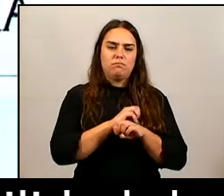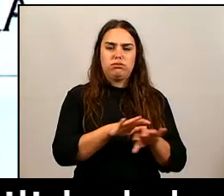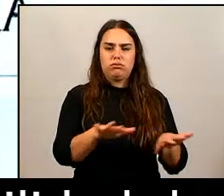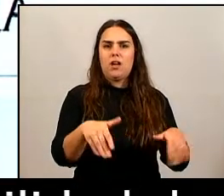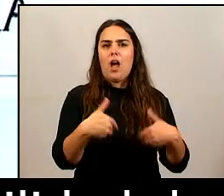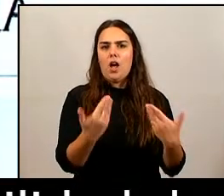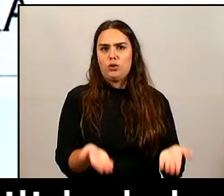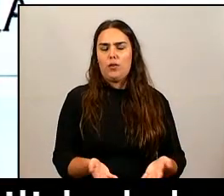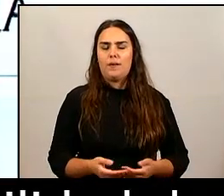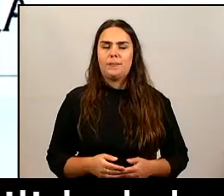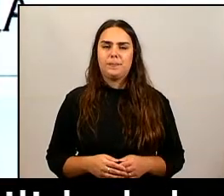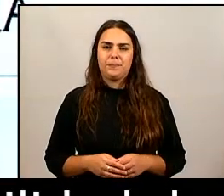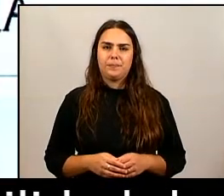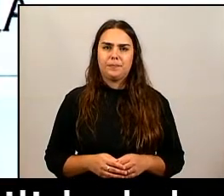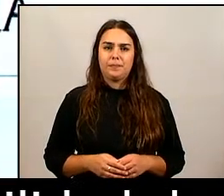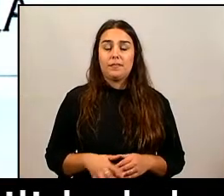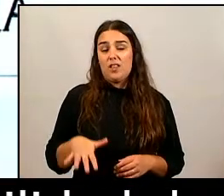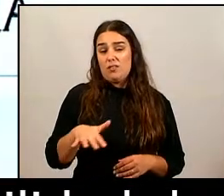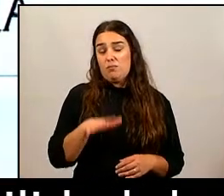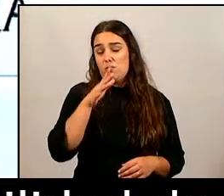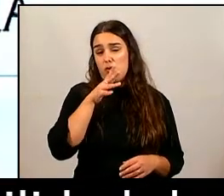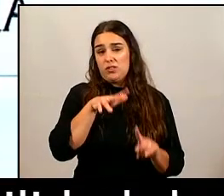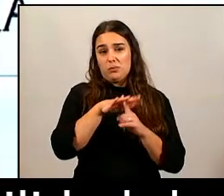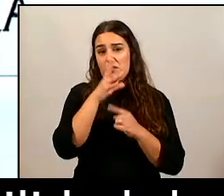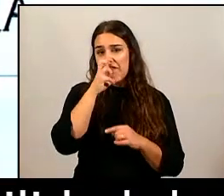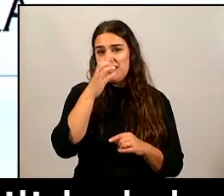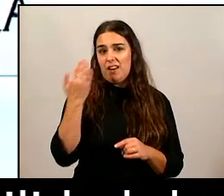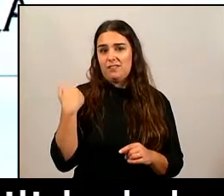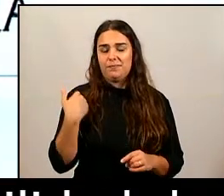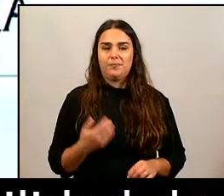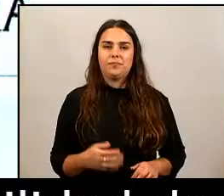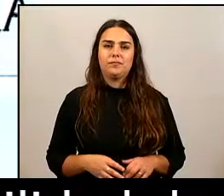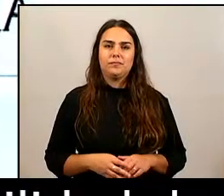ayudarlos en la tragedia que han tenido.